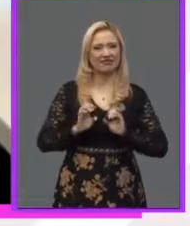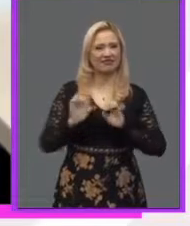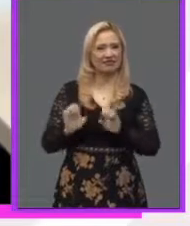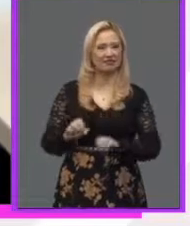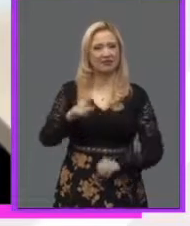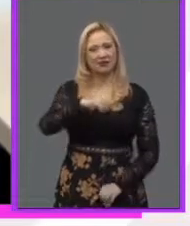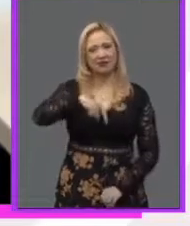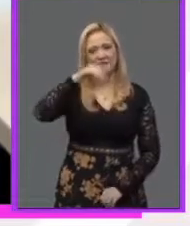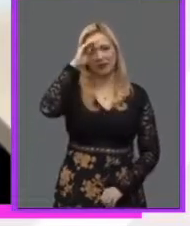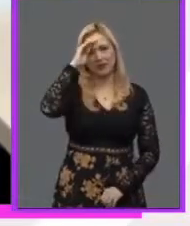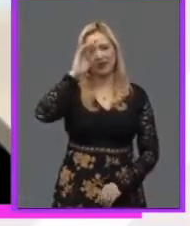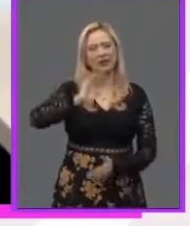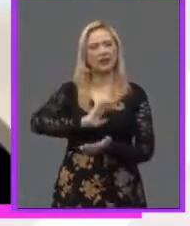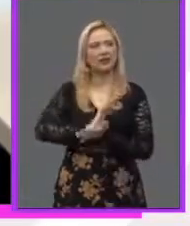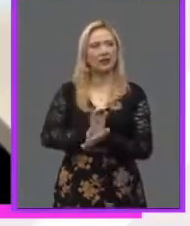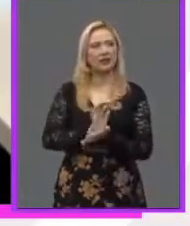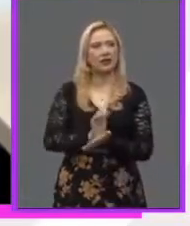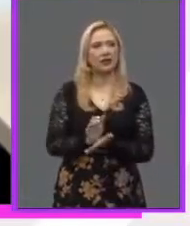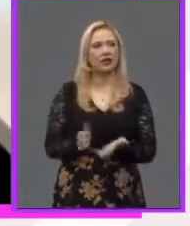Normalmente pensamos que la discriminación